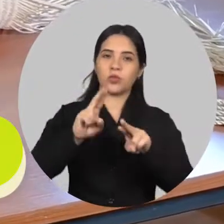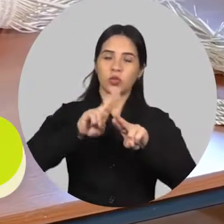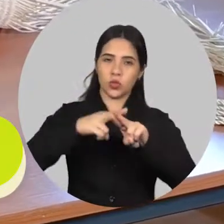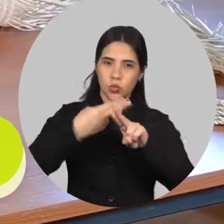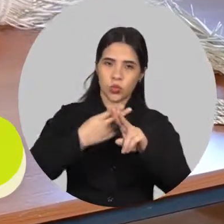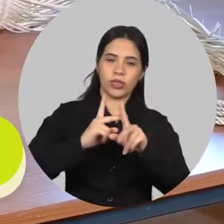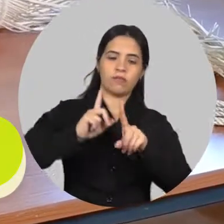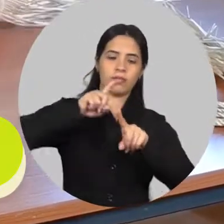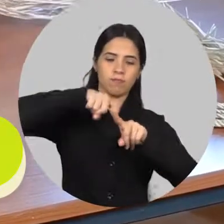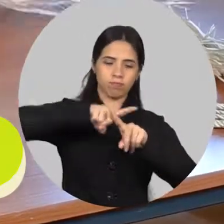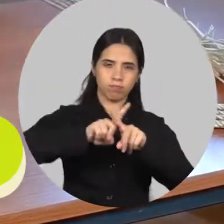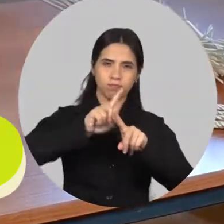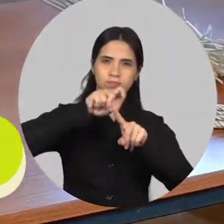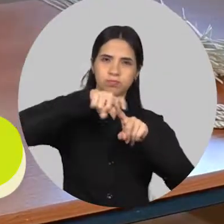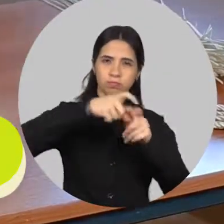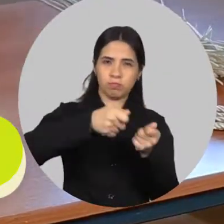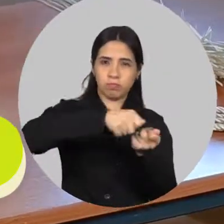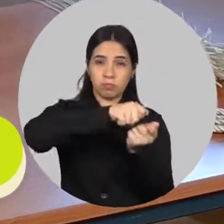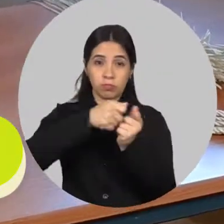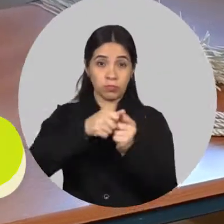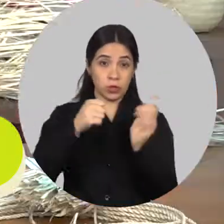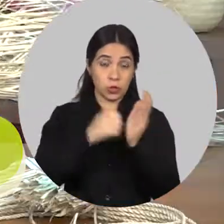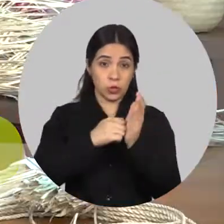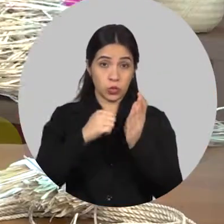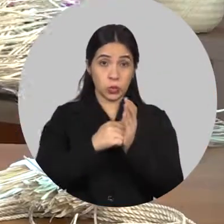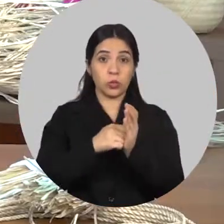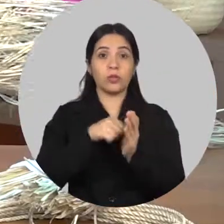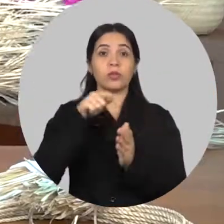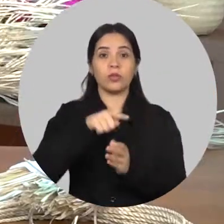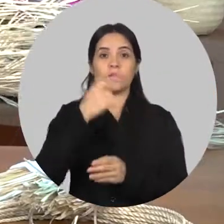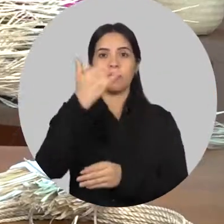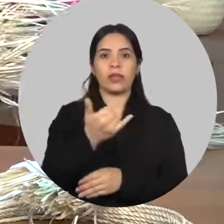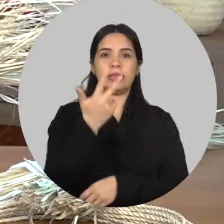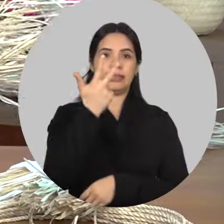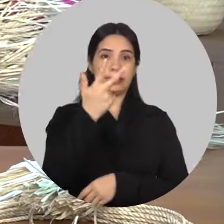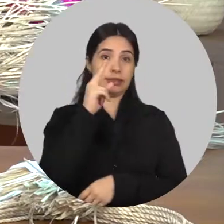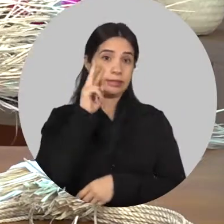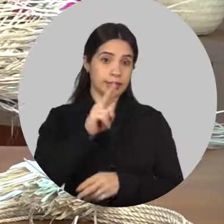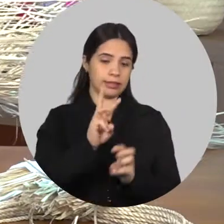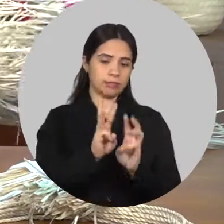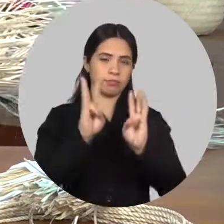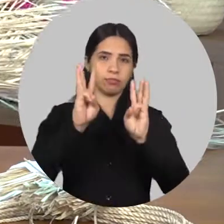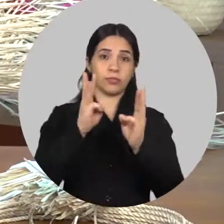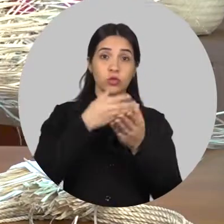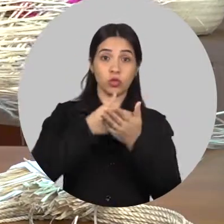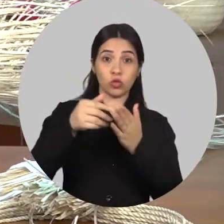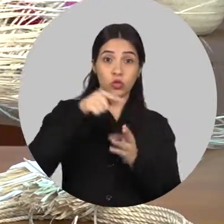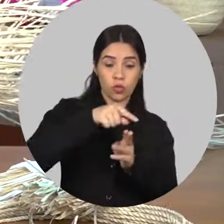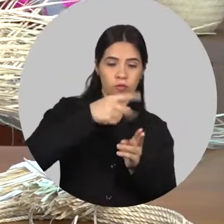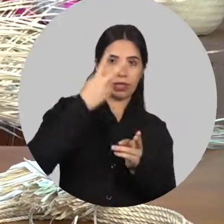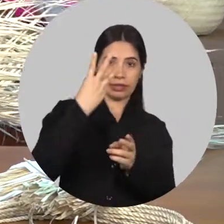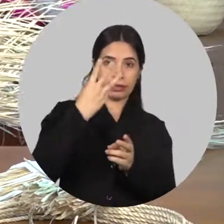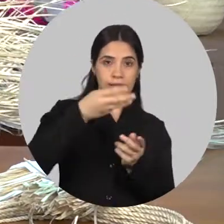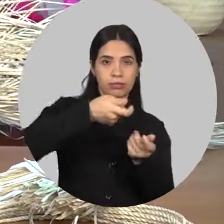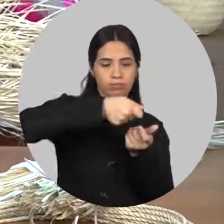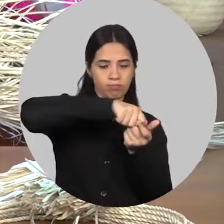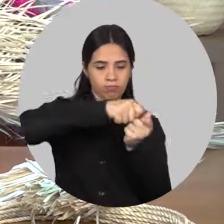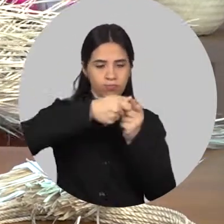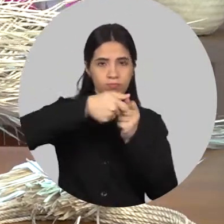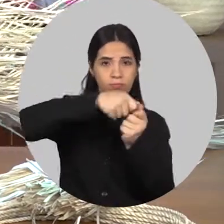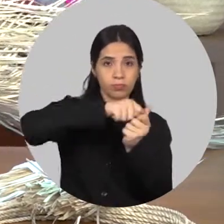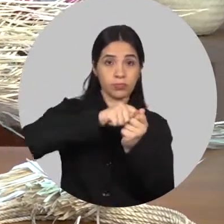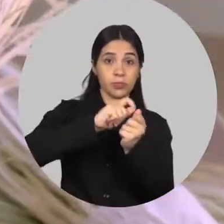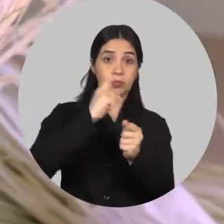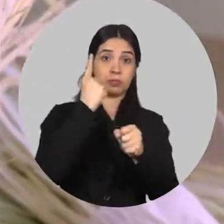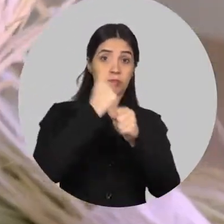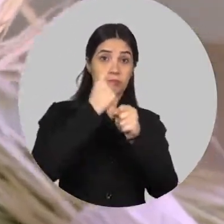vueltas. Acá tenemos nuestro bolso y agarramos tres correas, que serían estas tres, y